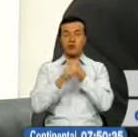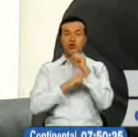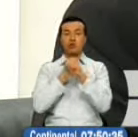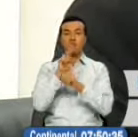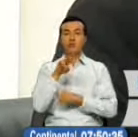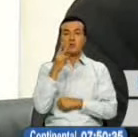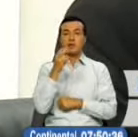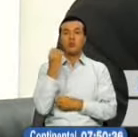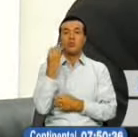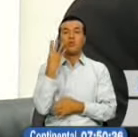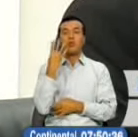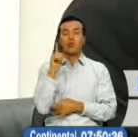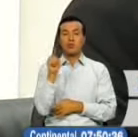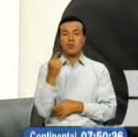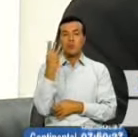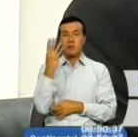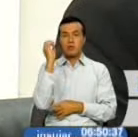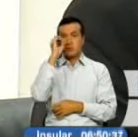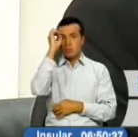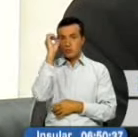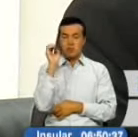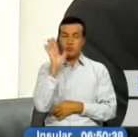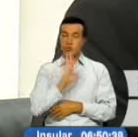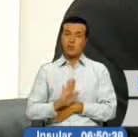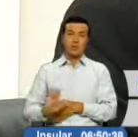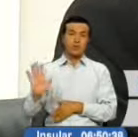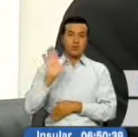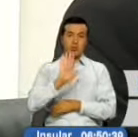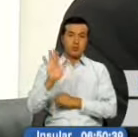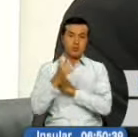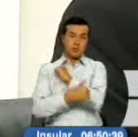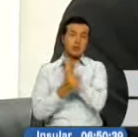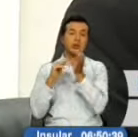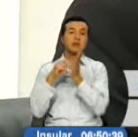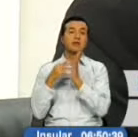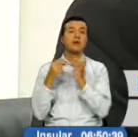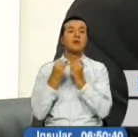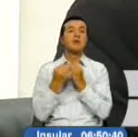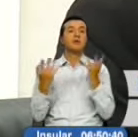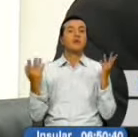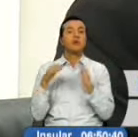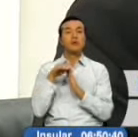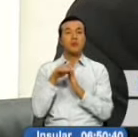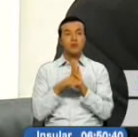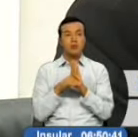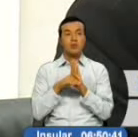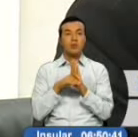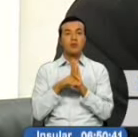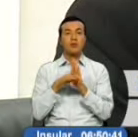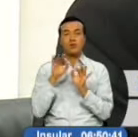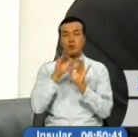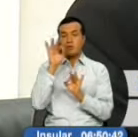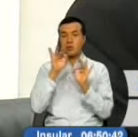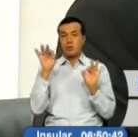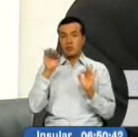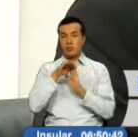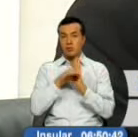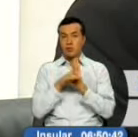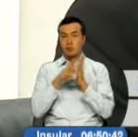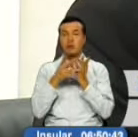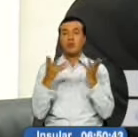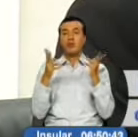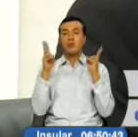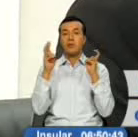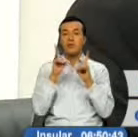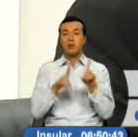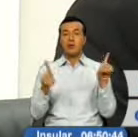alcanzó el 4.4% a nivel nacional, lo cual representa una disminución estadísticamente significativa con relación